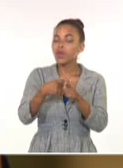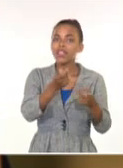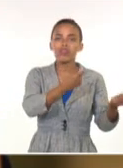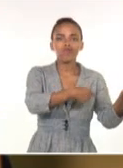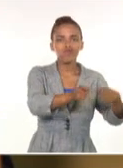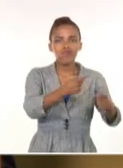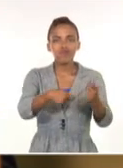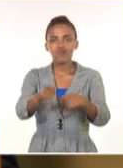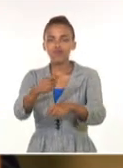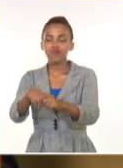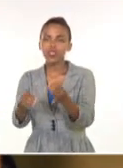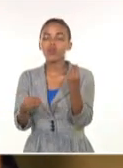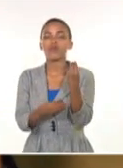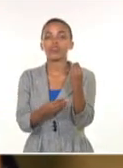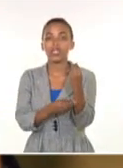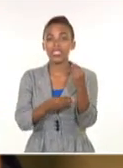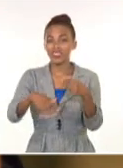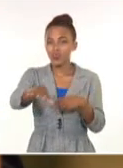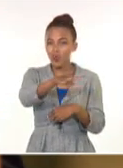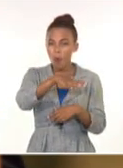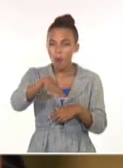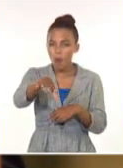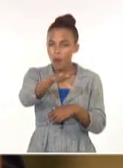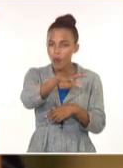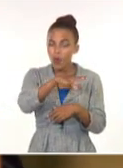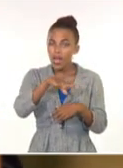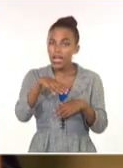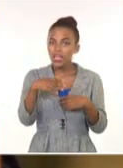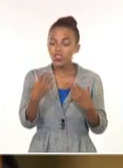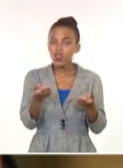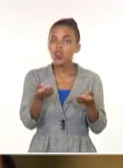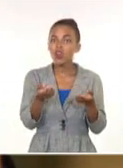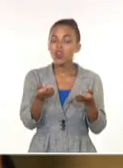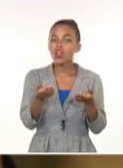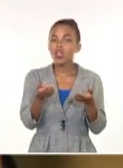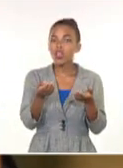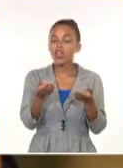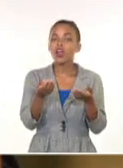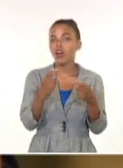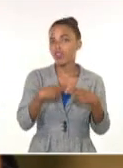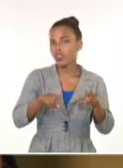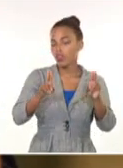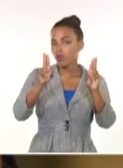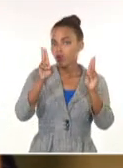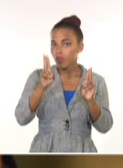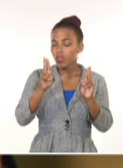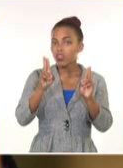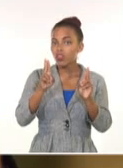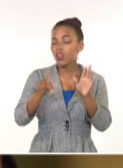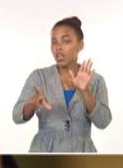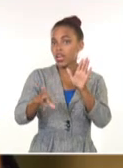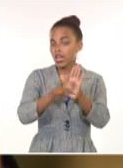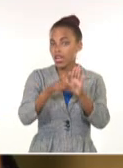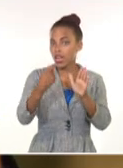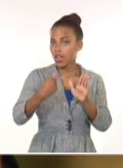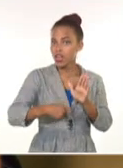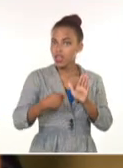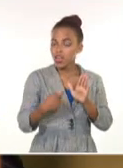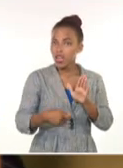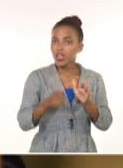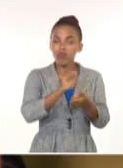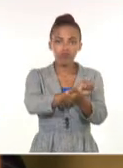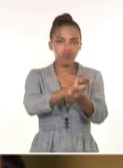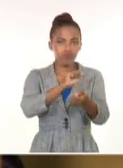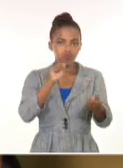país. Todas estas acciones están en línea con las prioridades nacionales expresadas en la Ley de Soberanía y Seguridad Alimentaria